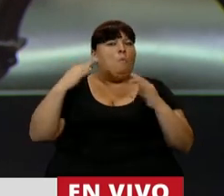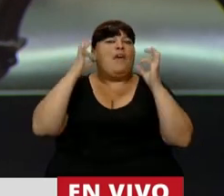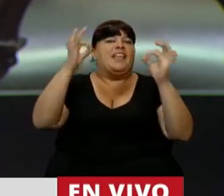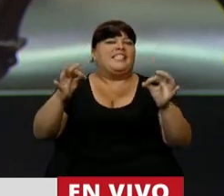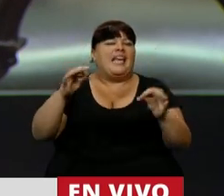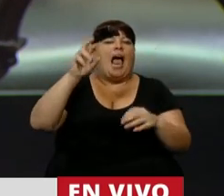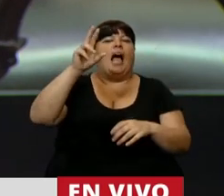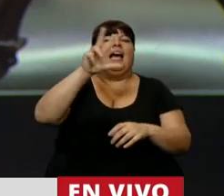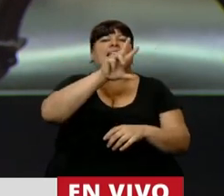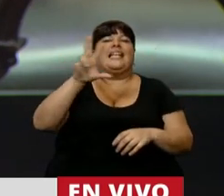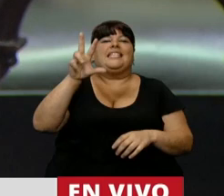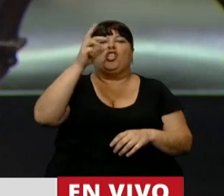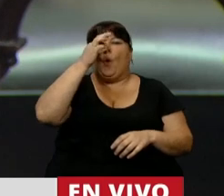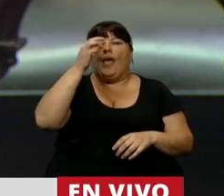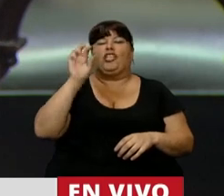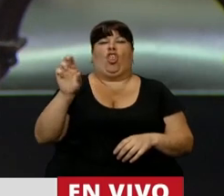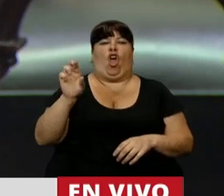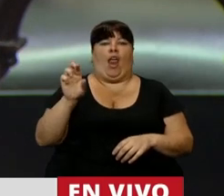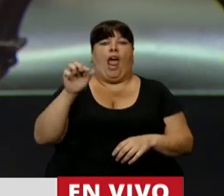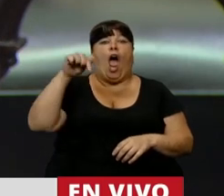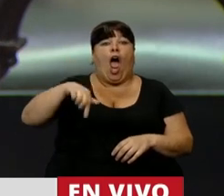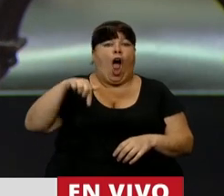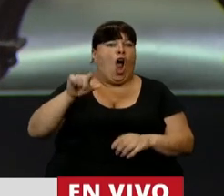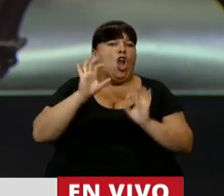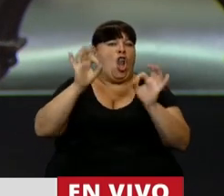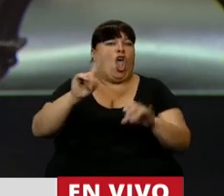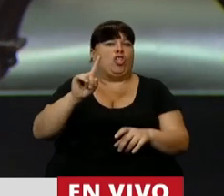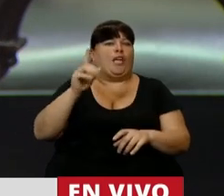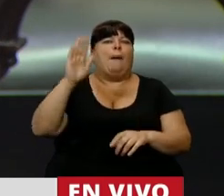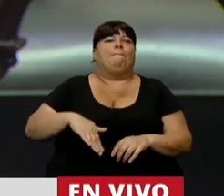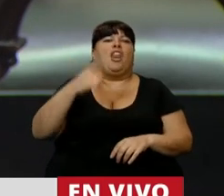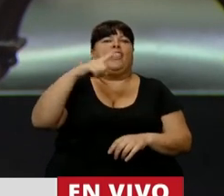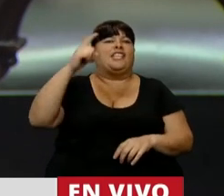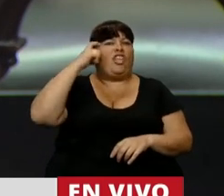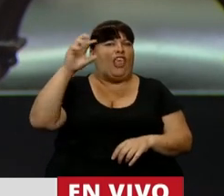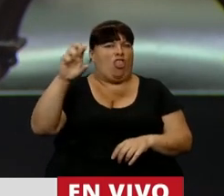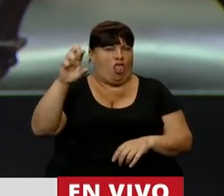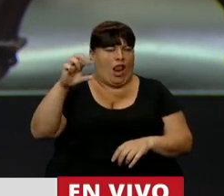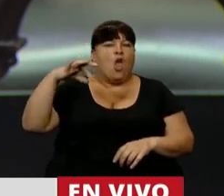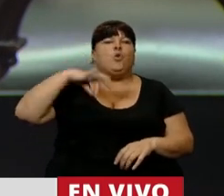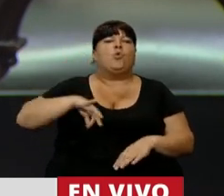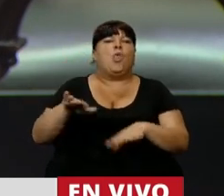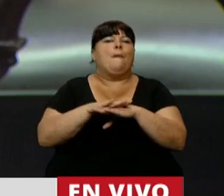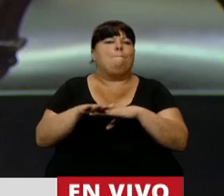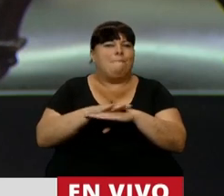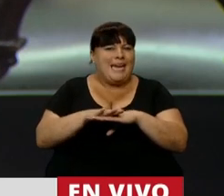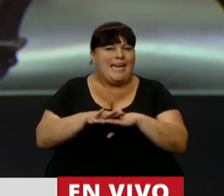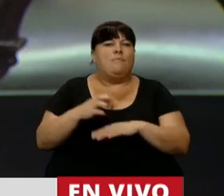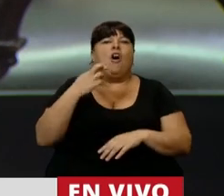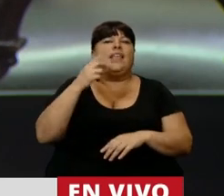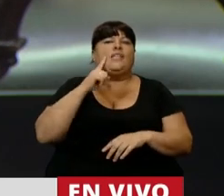llegar a cobrar $320. Y hoy no llegan a $110 el sueldo mínimo de